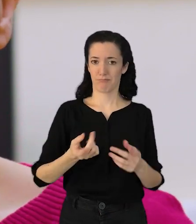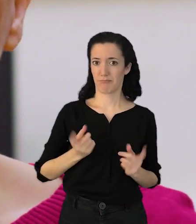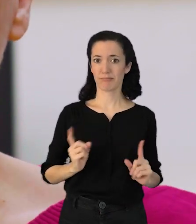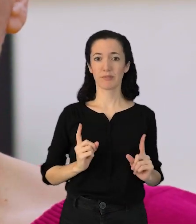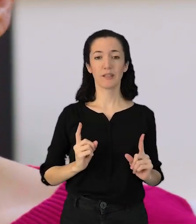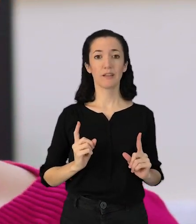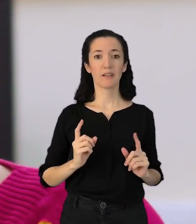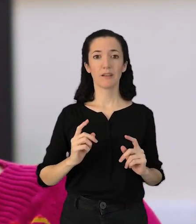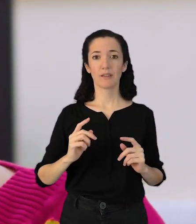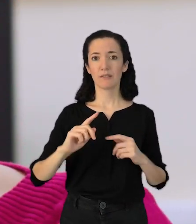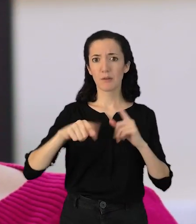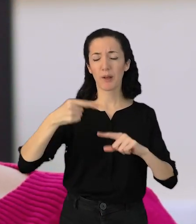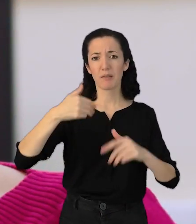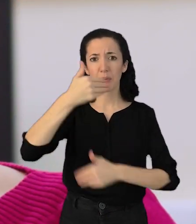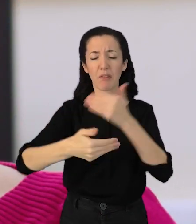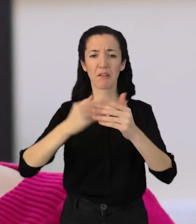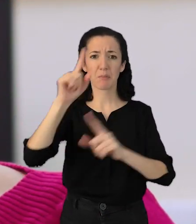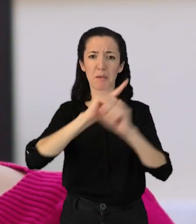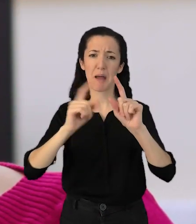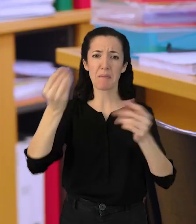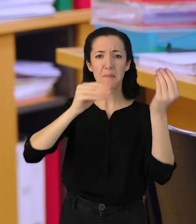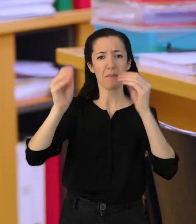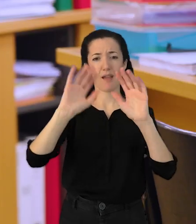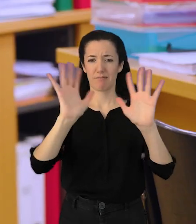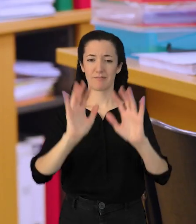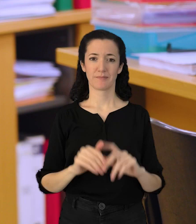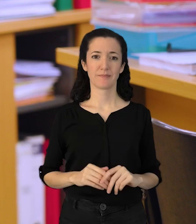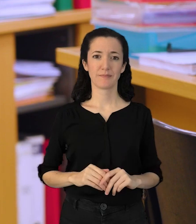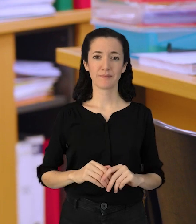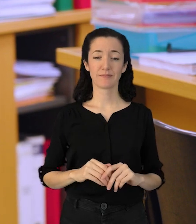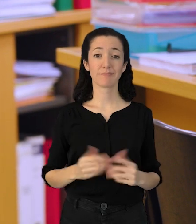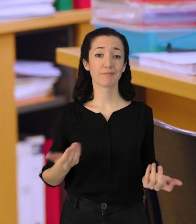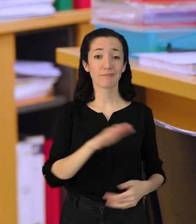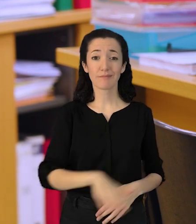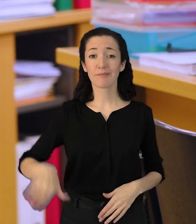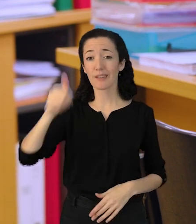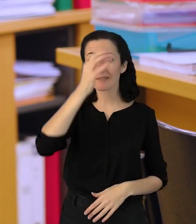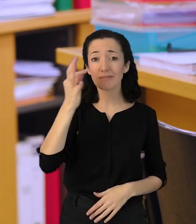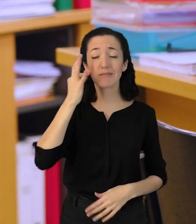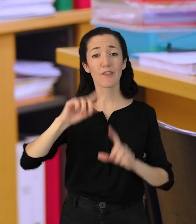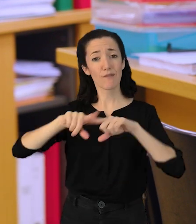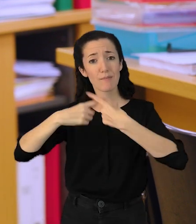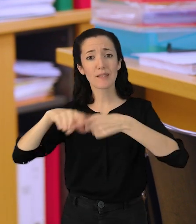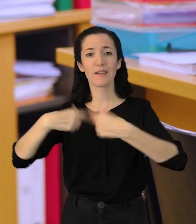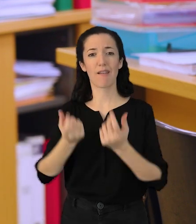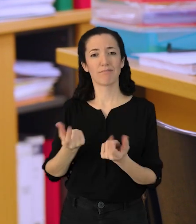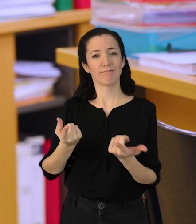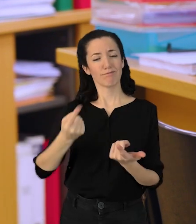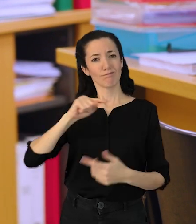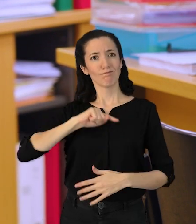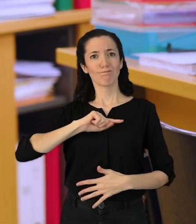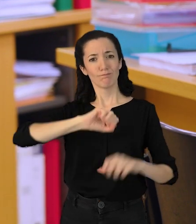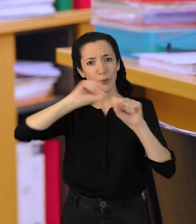al final, ¿no?, de todo el proceso que conlleva la violencia. Y que todos los niños, niñas y también las familias se sientan protegidos